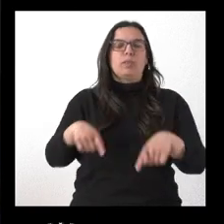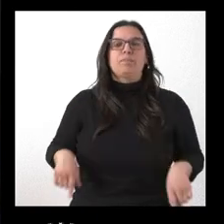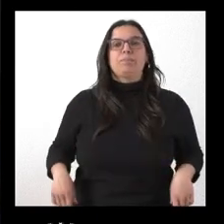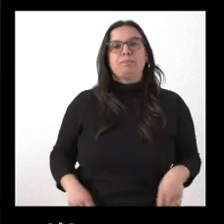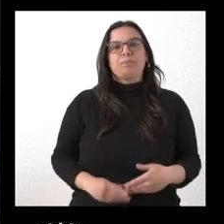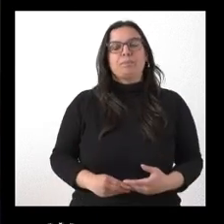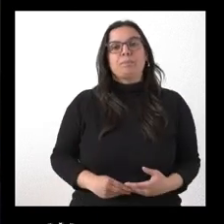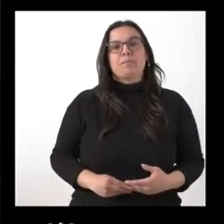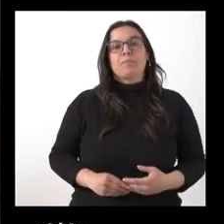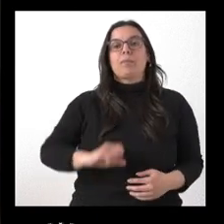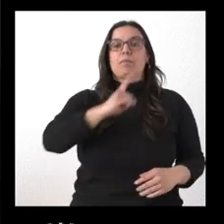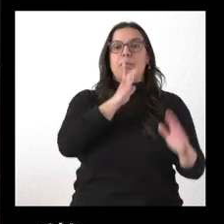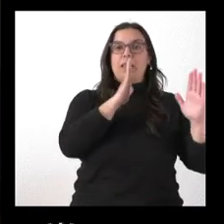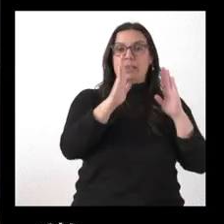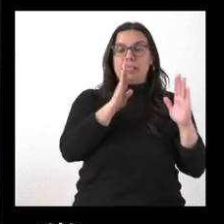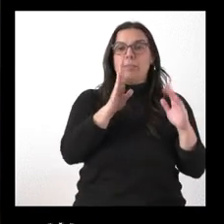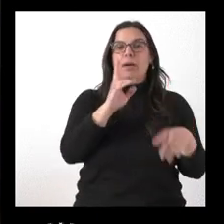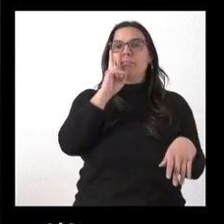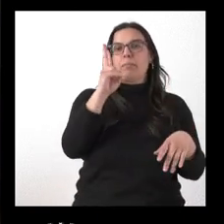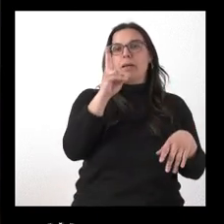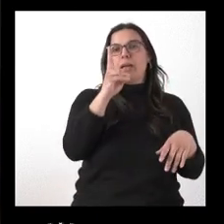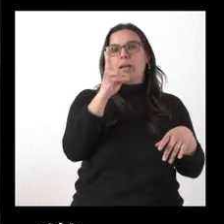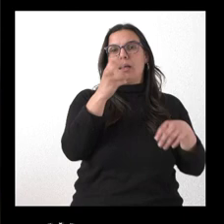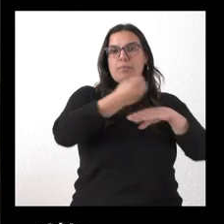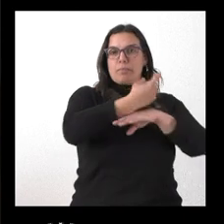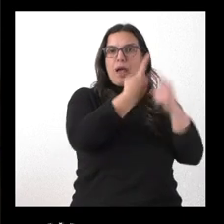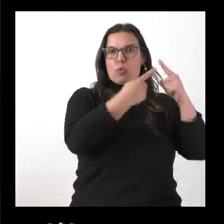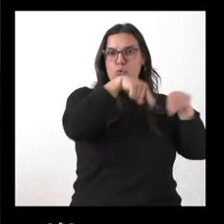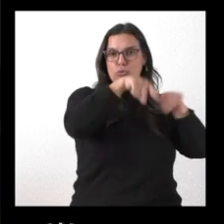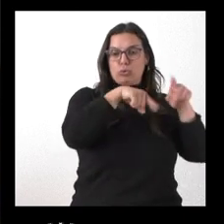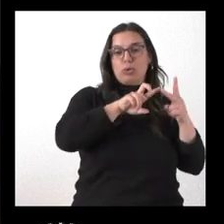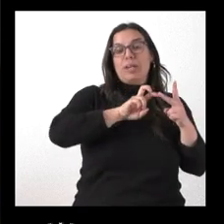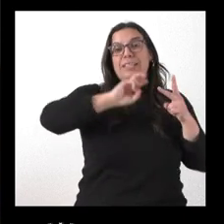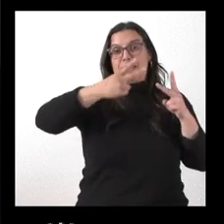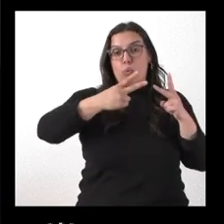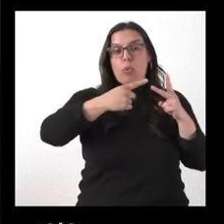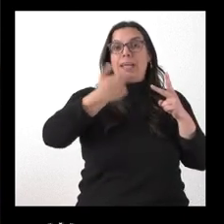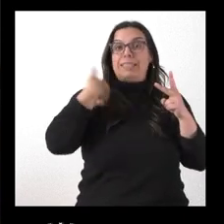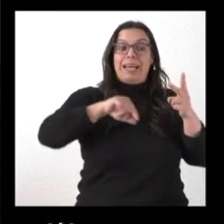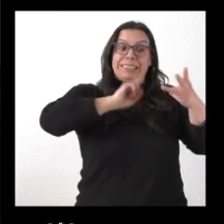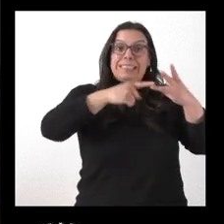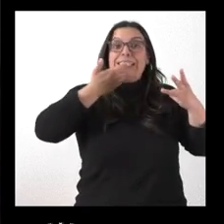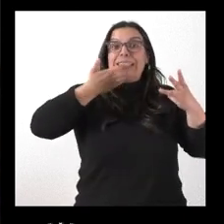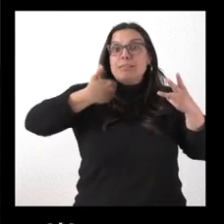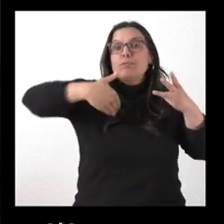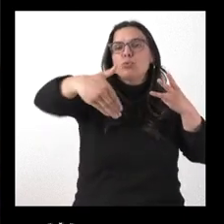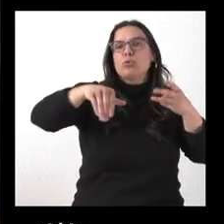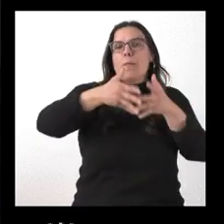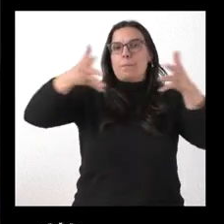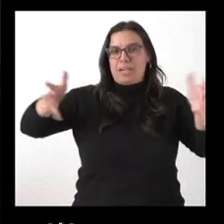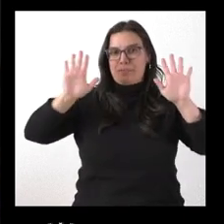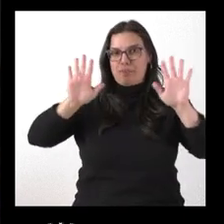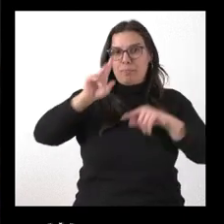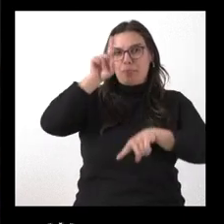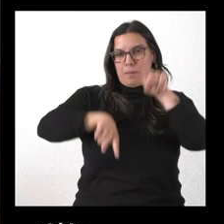en una primera etapa tienen ustedes algunas líneas la segunda etapa y la tercera sería si finalmente se ha ampliado si señalarles que hasta el día de hoy